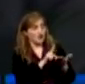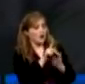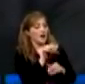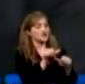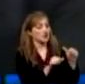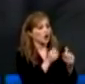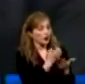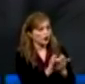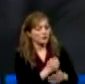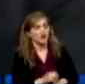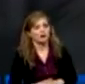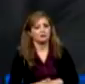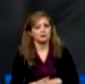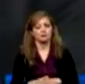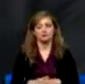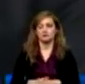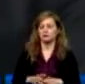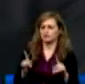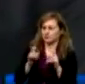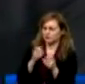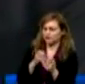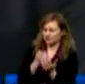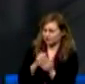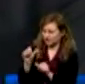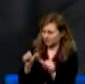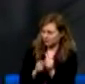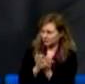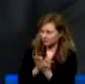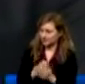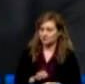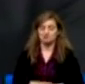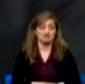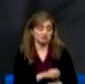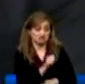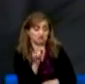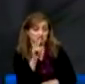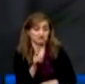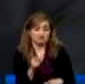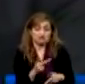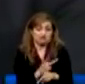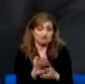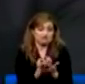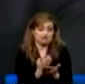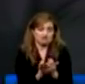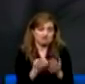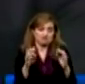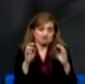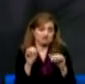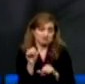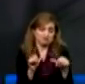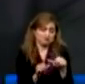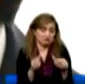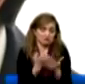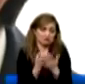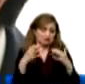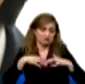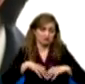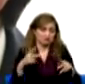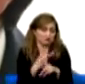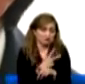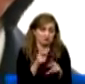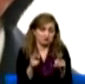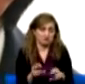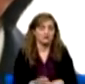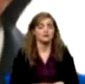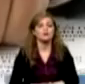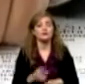asesoría económica. Económica a Venezuela, que hoy tiene su peor crisis económica, humanitaria. Lo cierto es que